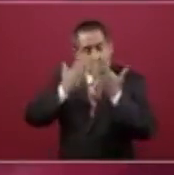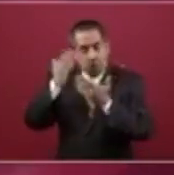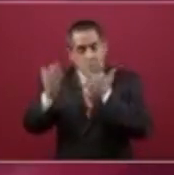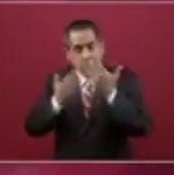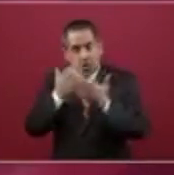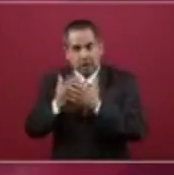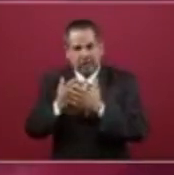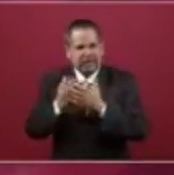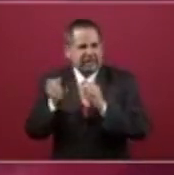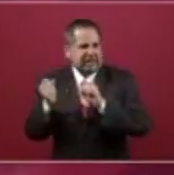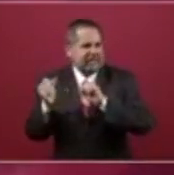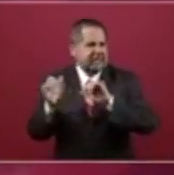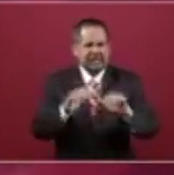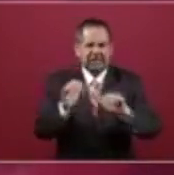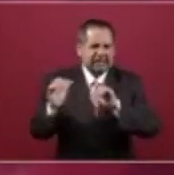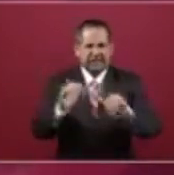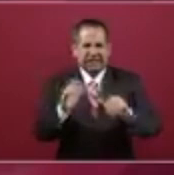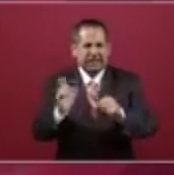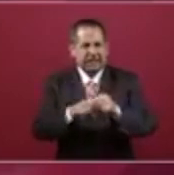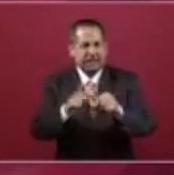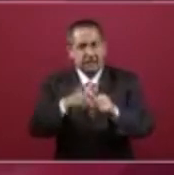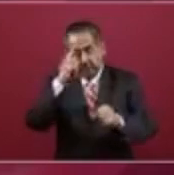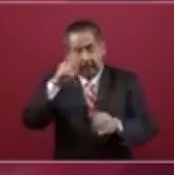se inscribían muchos a ingeniería,